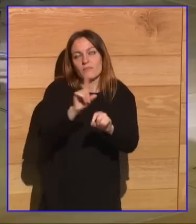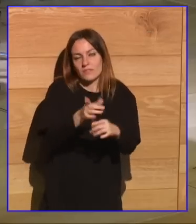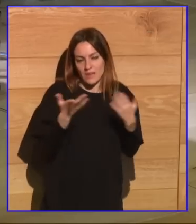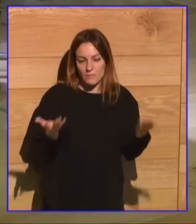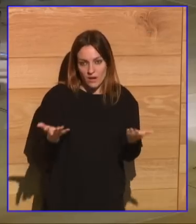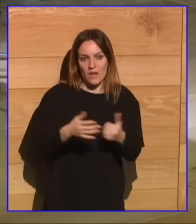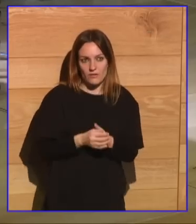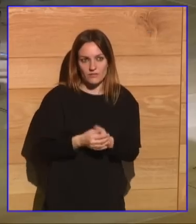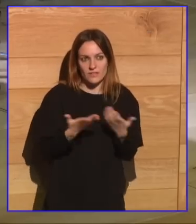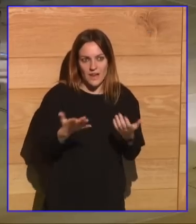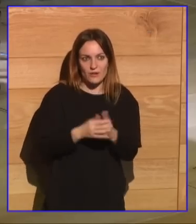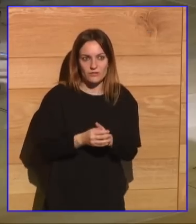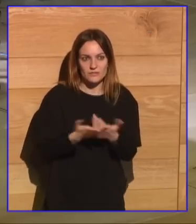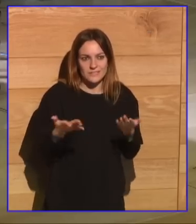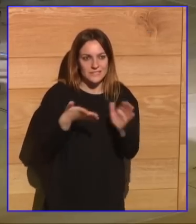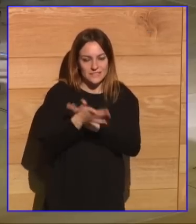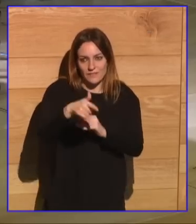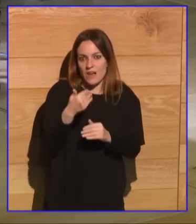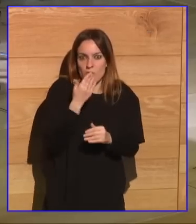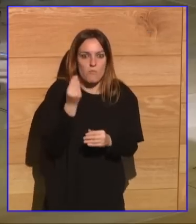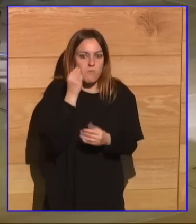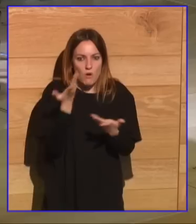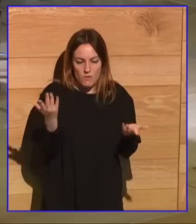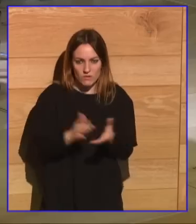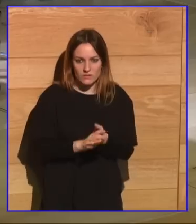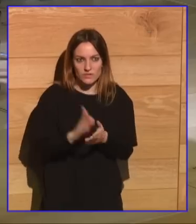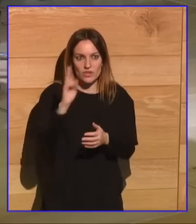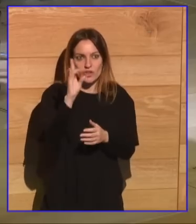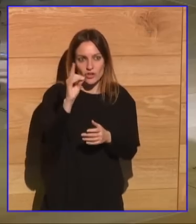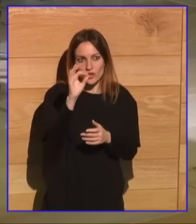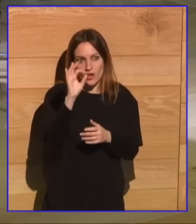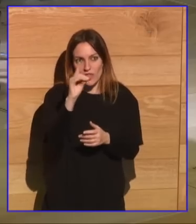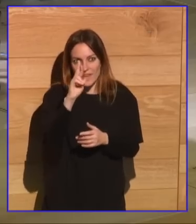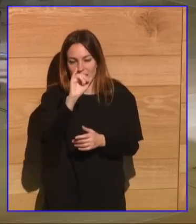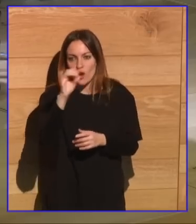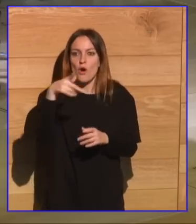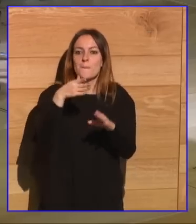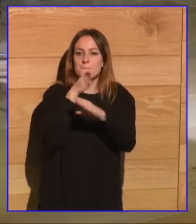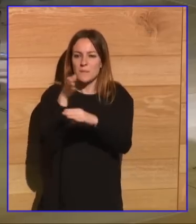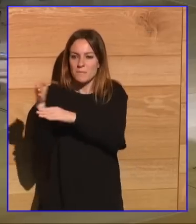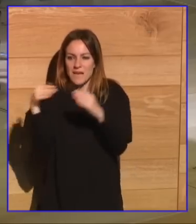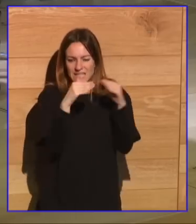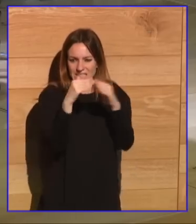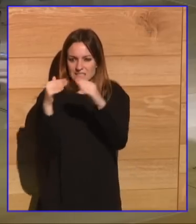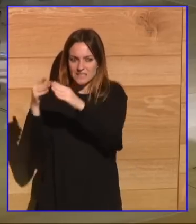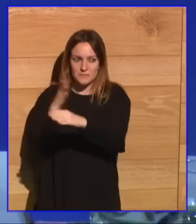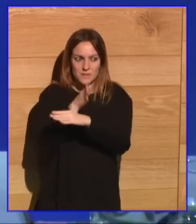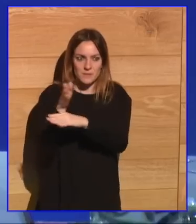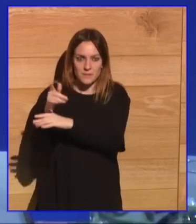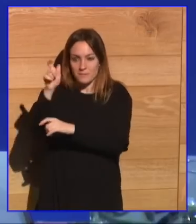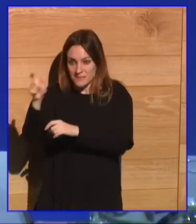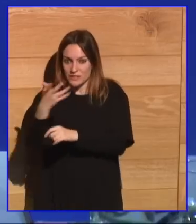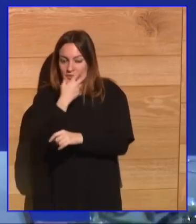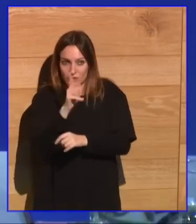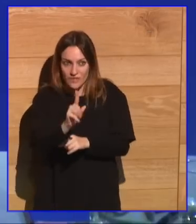También es que estáis a la sopa boba. Rodrigo ha venido a casa de todos. Se llama Rodrigo. Rodrigo pasa por casa de gente que no